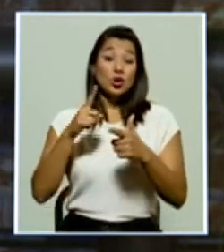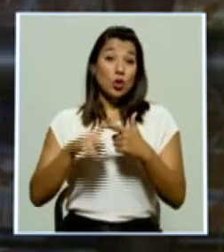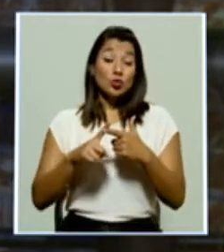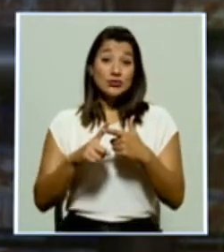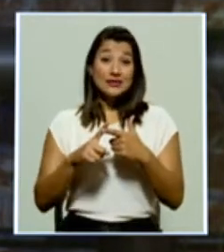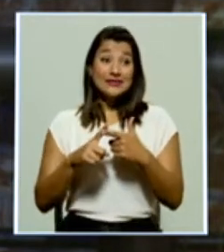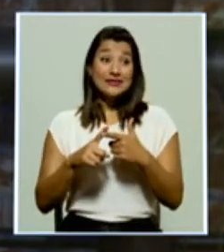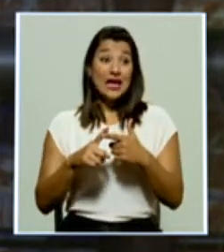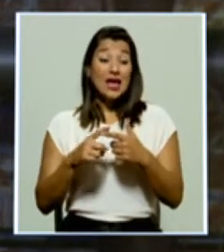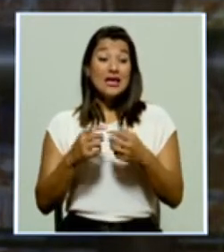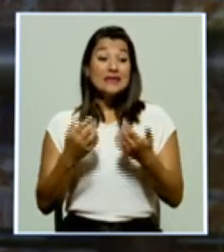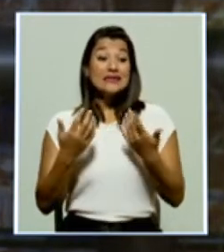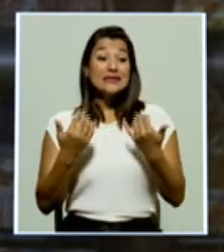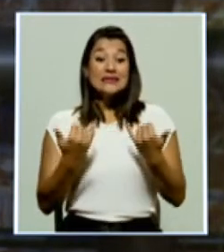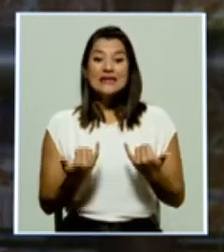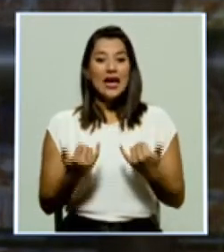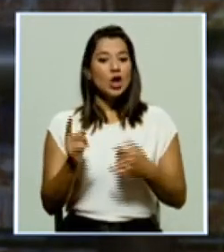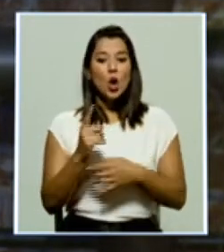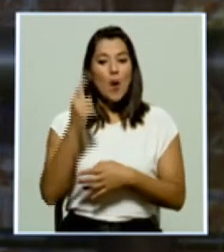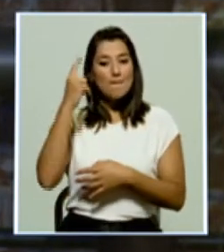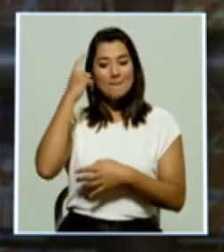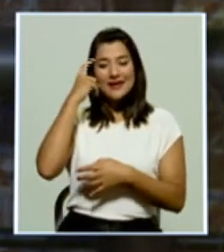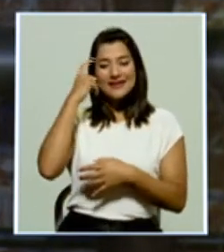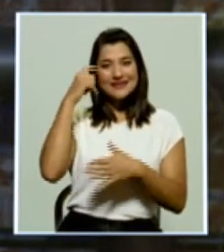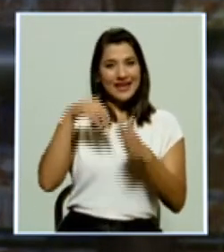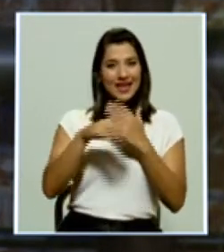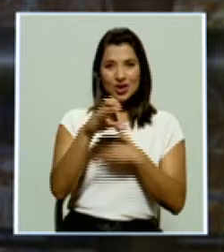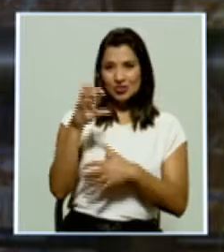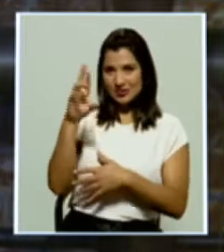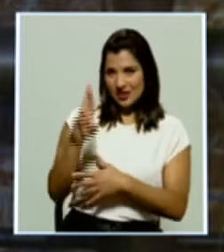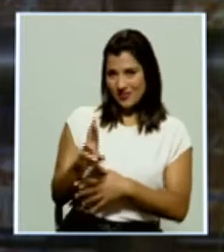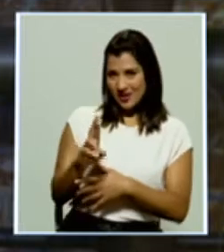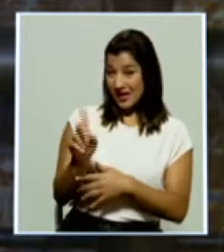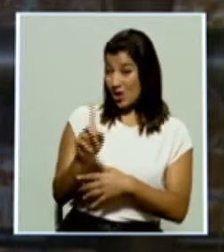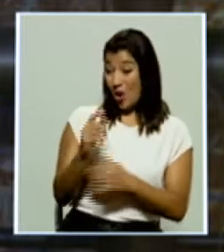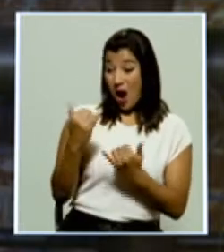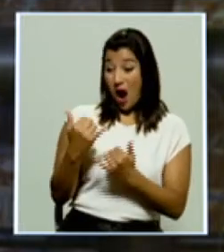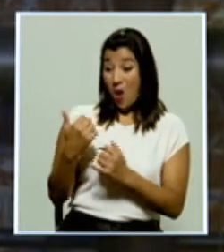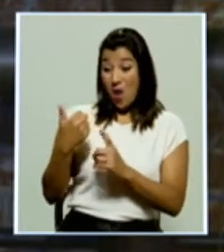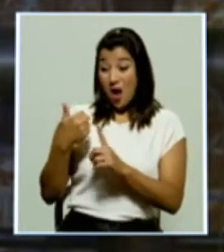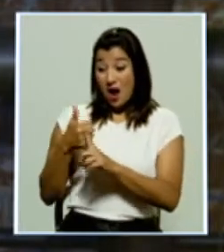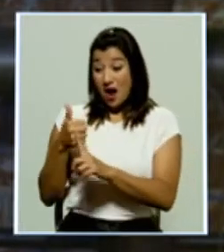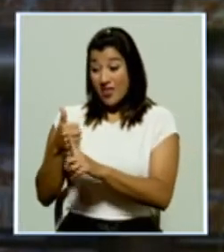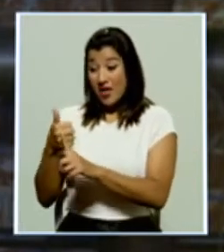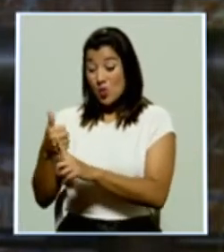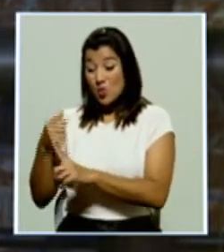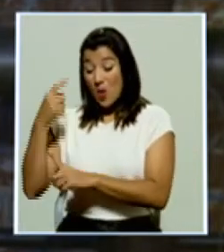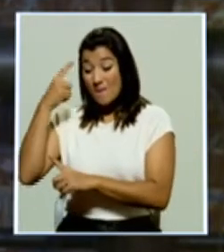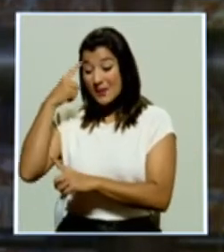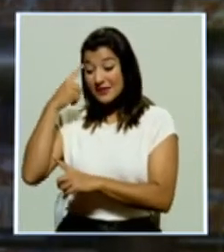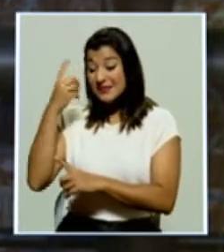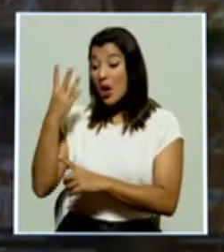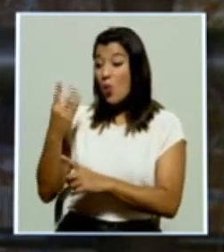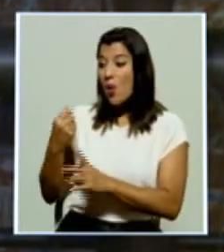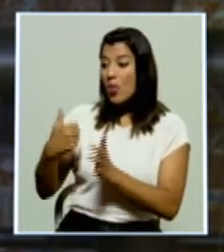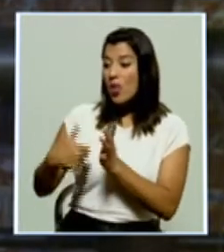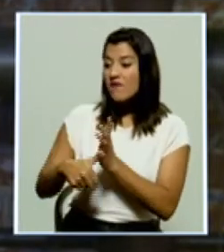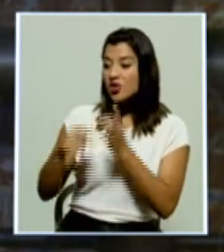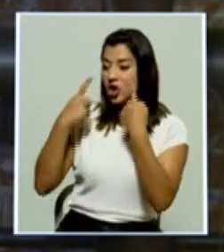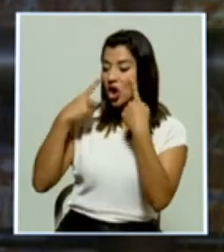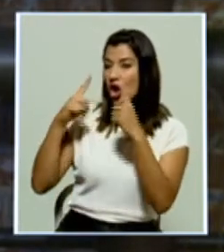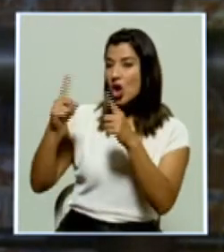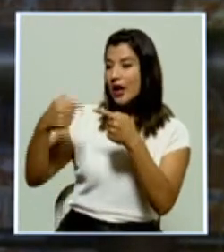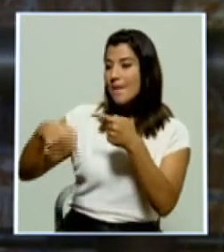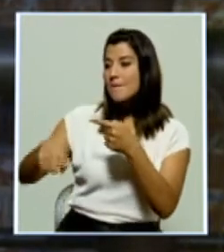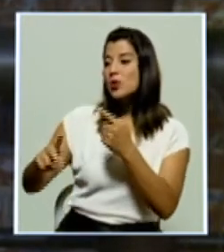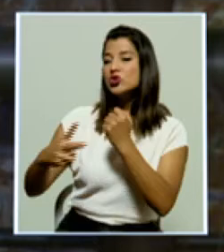no pensando en el país, sino pensando en cúmulo de votos. Eso es muy grave porque entramos en